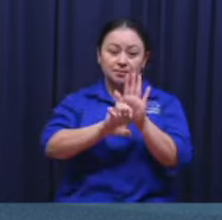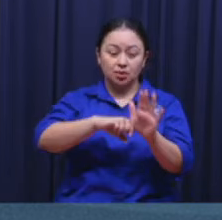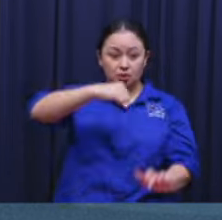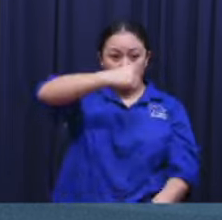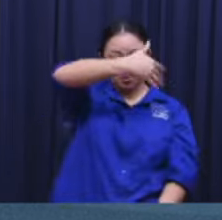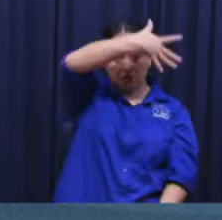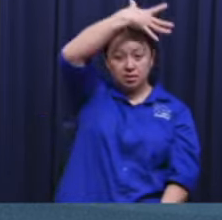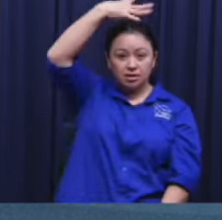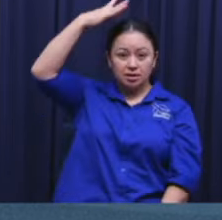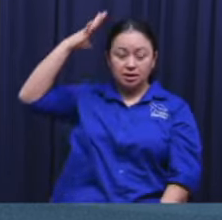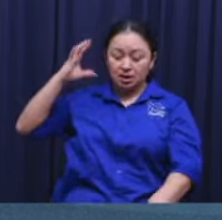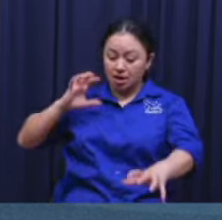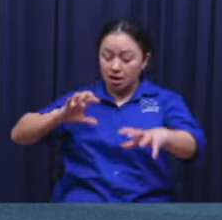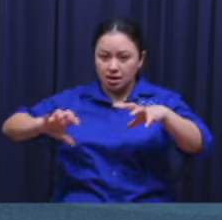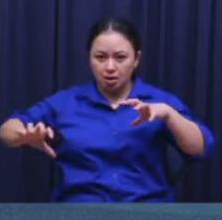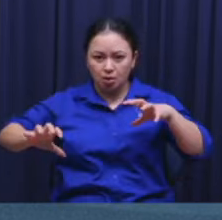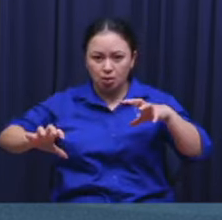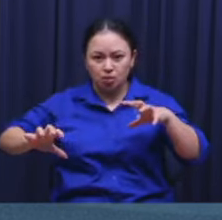Entonces usted no puede ser carnal.